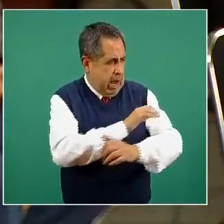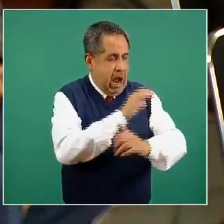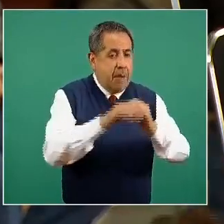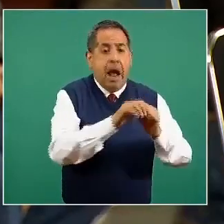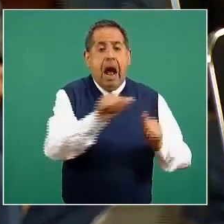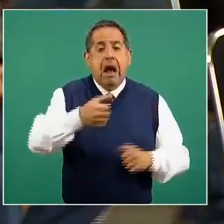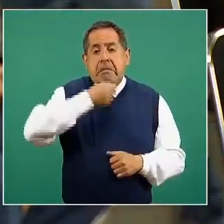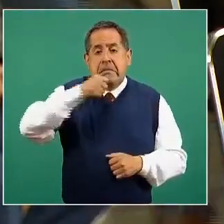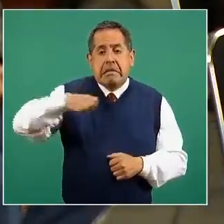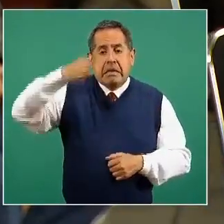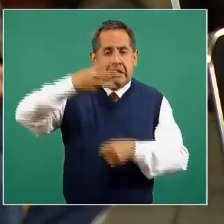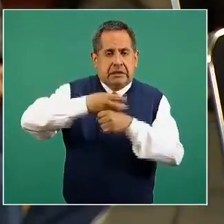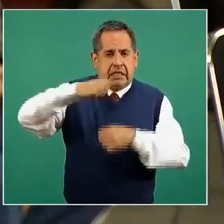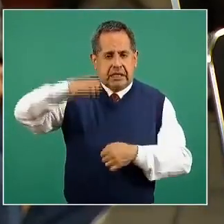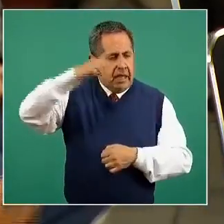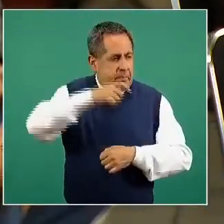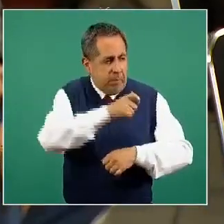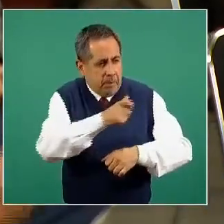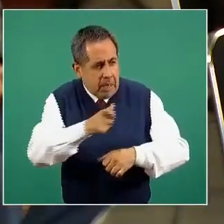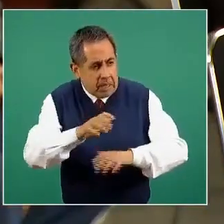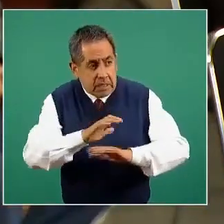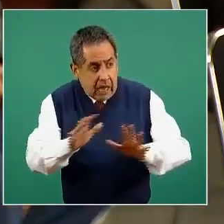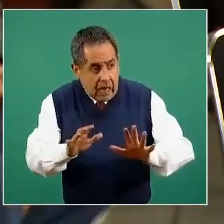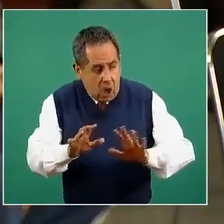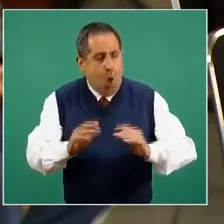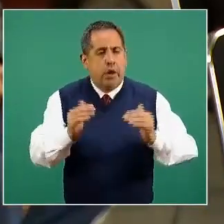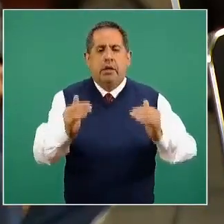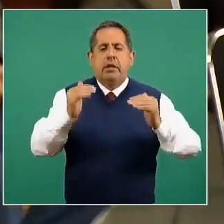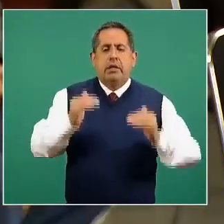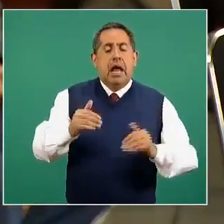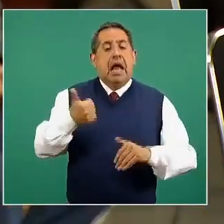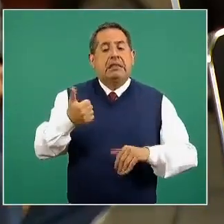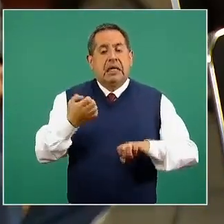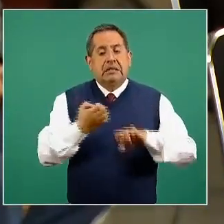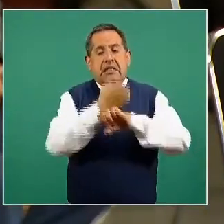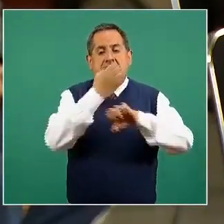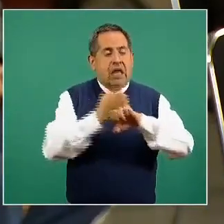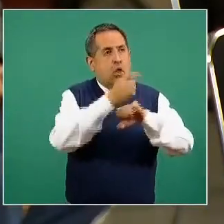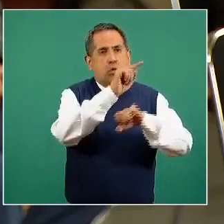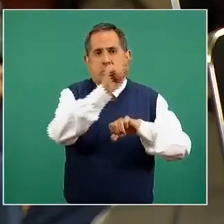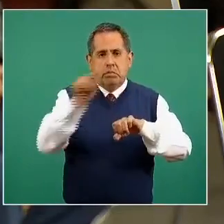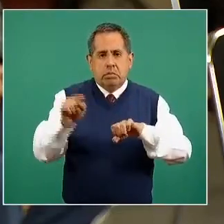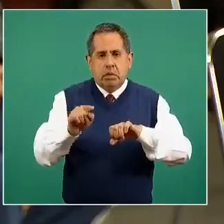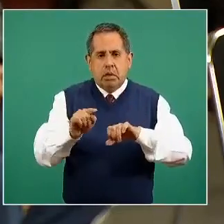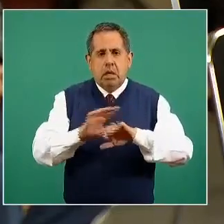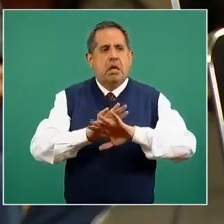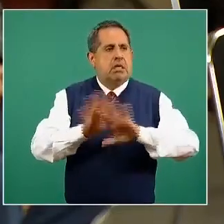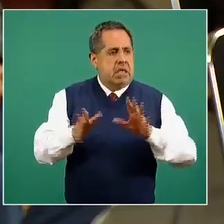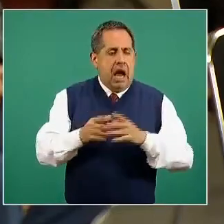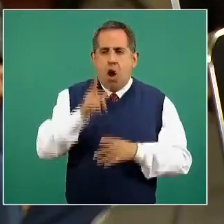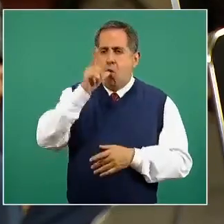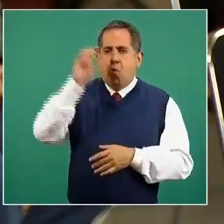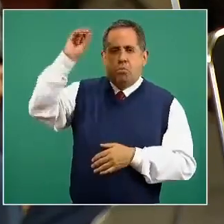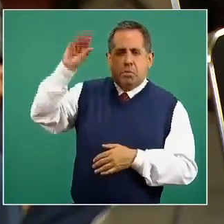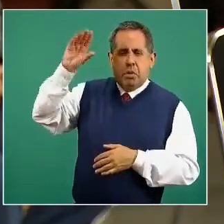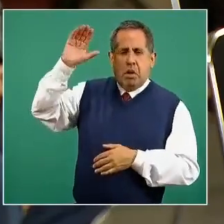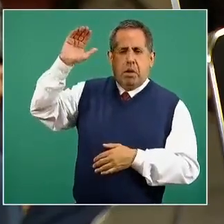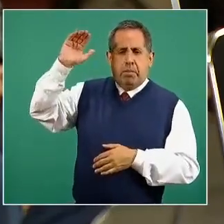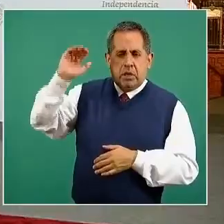edad, ¿en cuánto tiempo ya empezaríamos en los 6 estados a salir a bajar al semáforo en